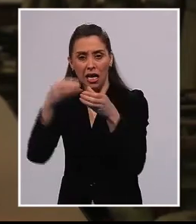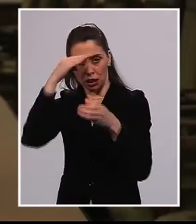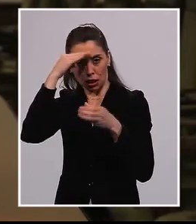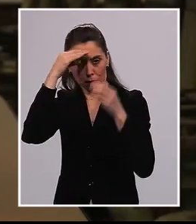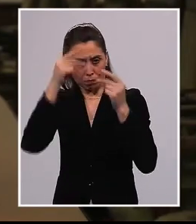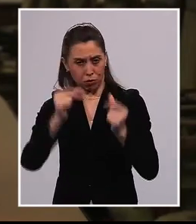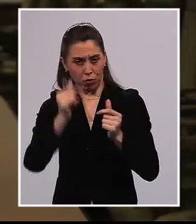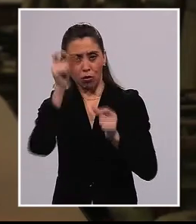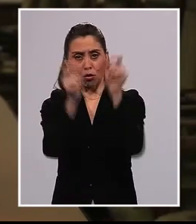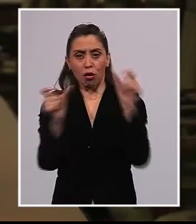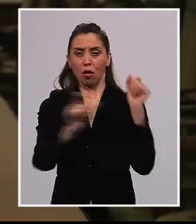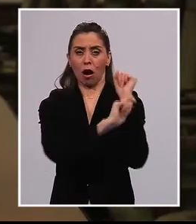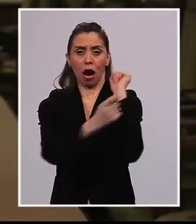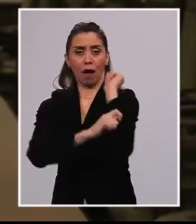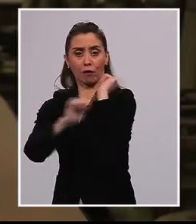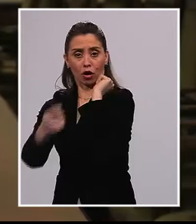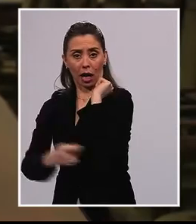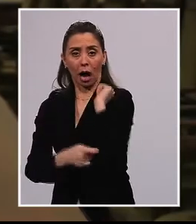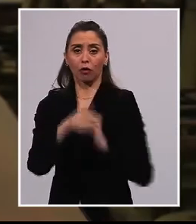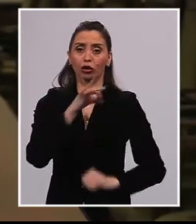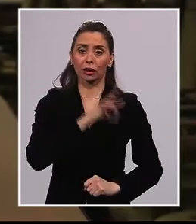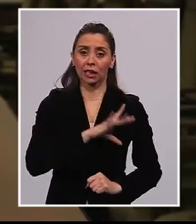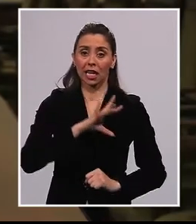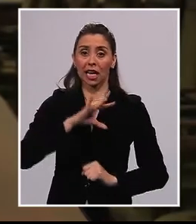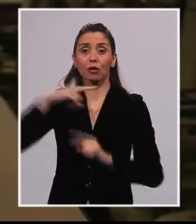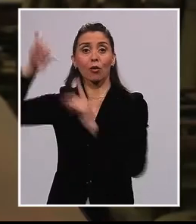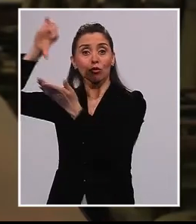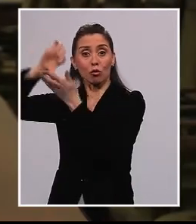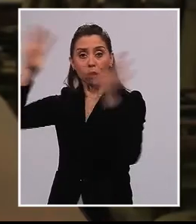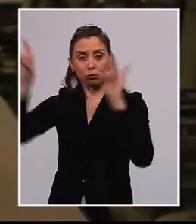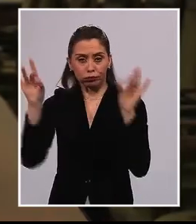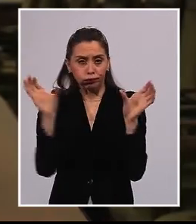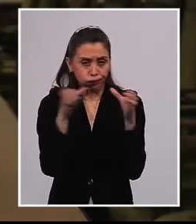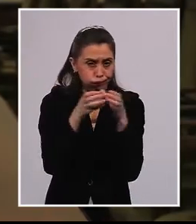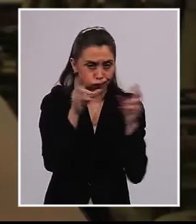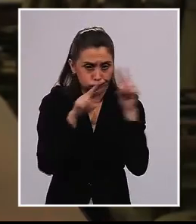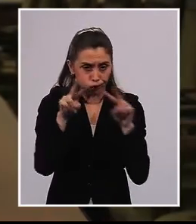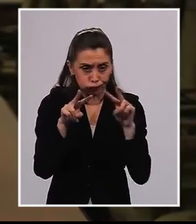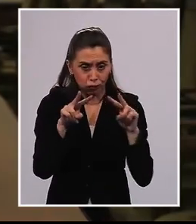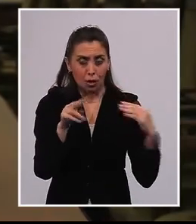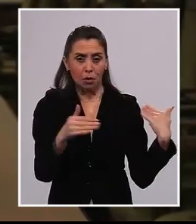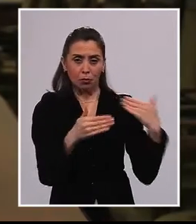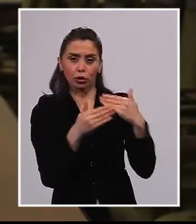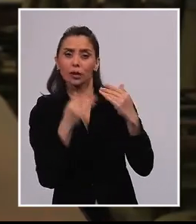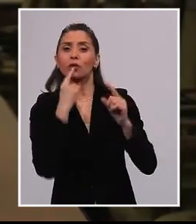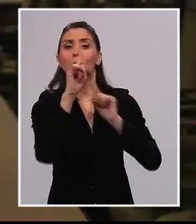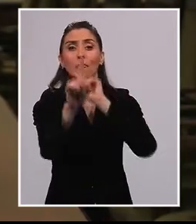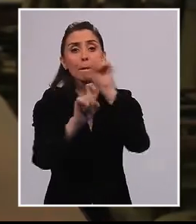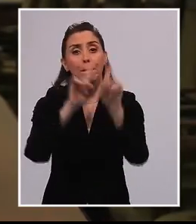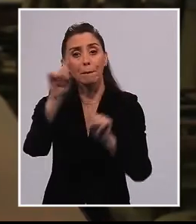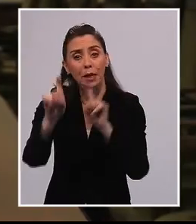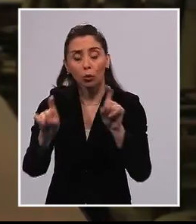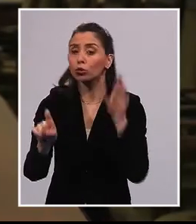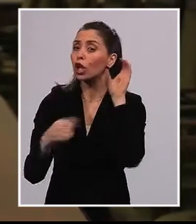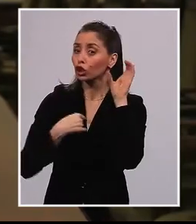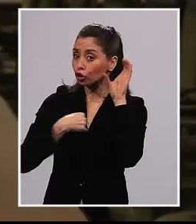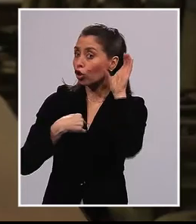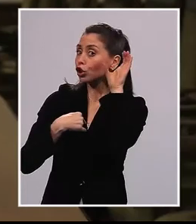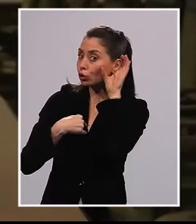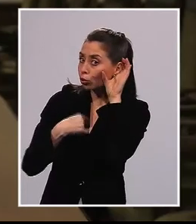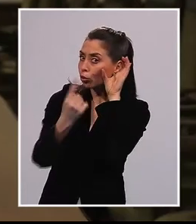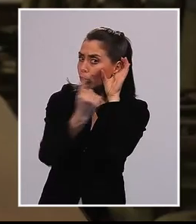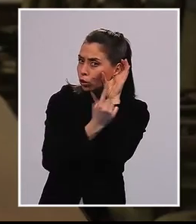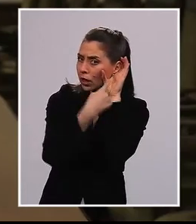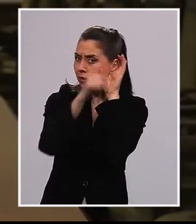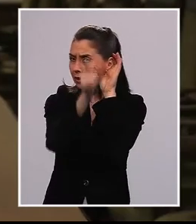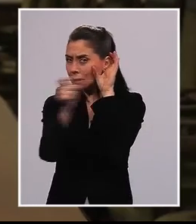destacadas personalidades jurídicas tanto nacionales como extranjeras después de un proceso de consulta donde escuchado diferentes